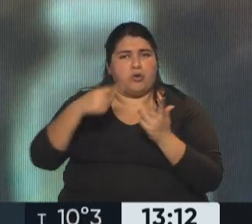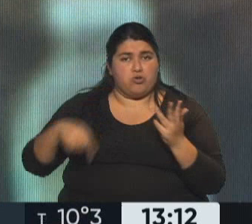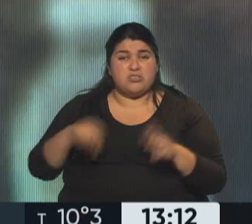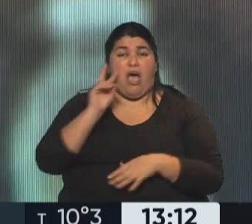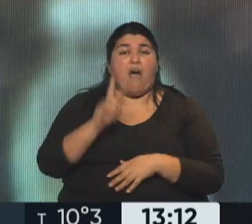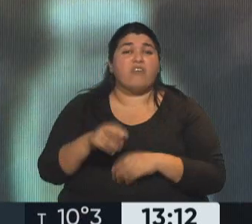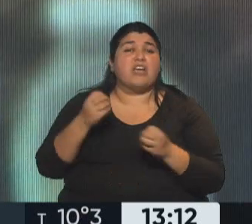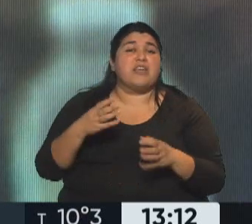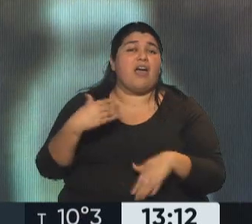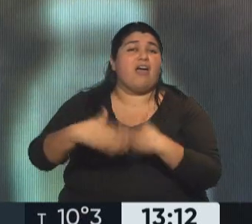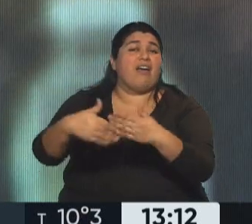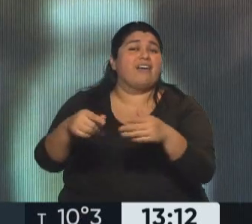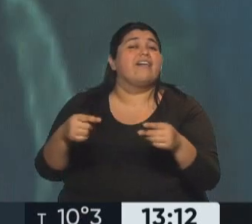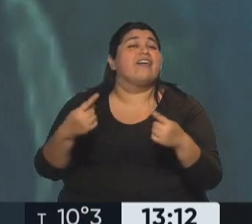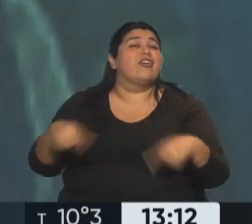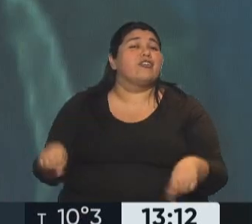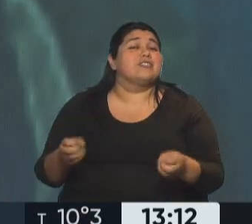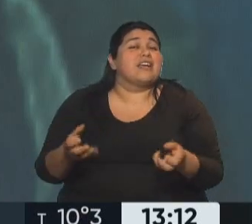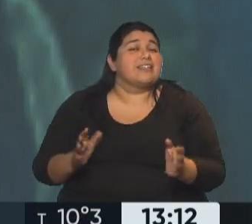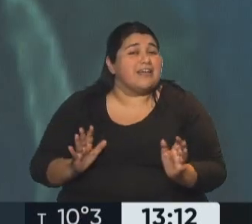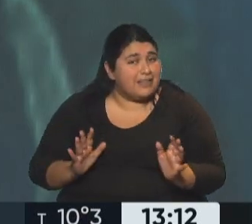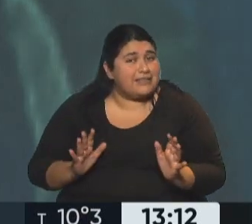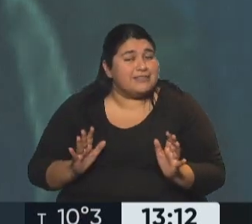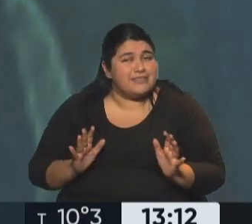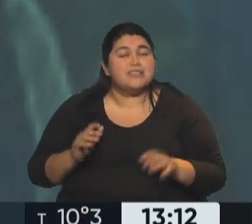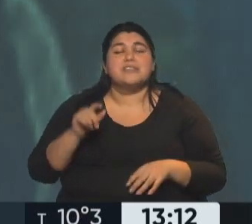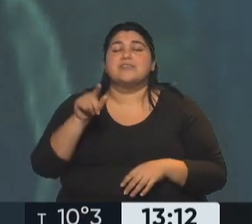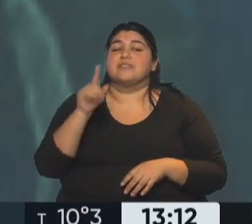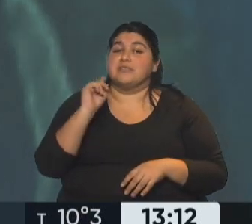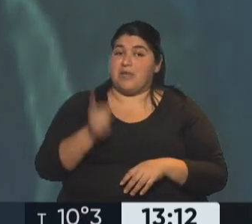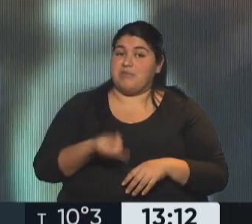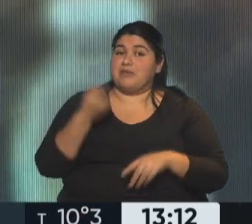problema en Boca, pero me parece que... Y si acompaño los resultados también, ¿no? Por eso. En fin.